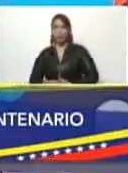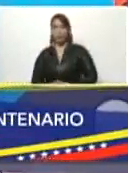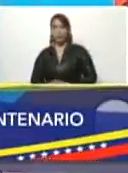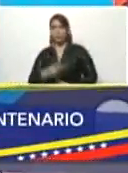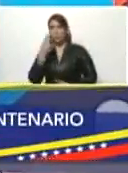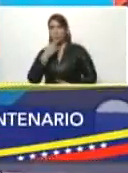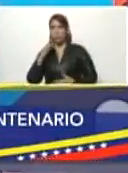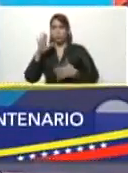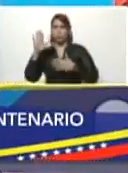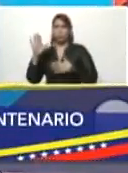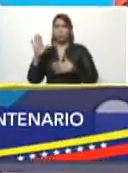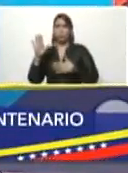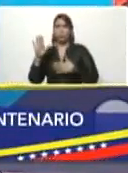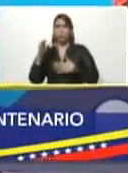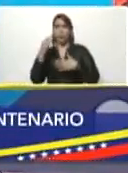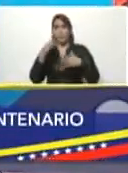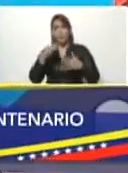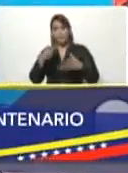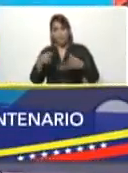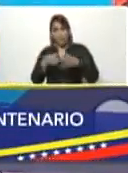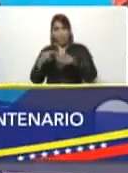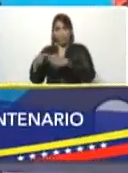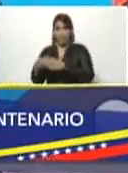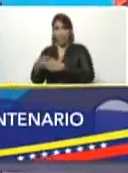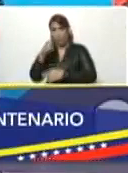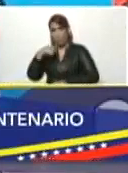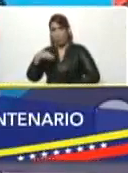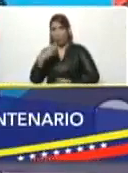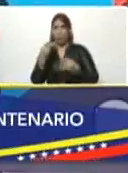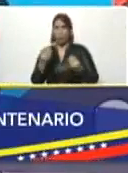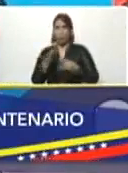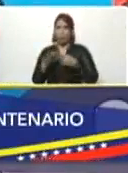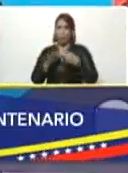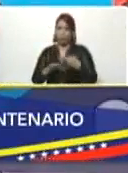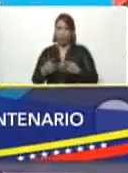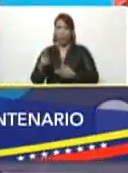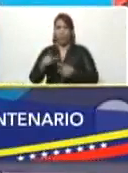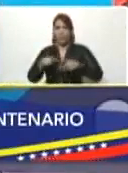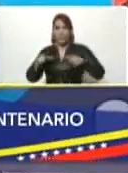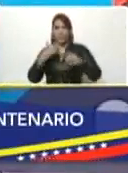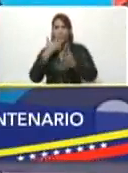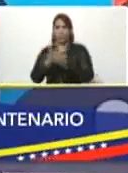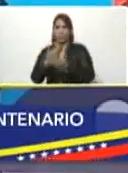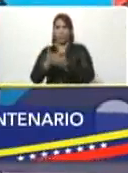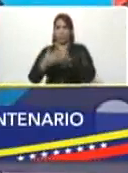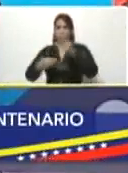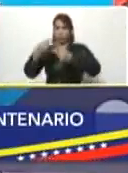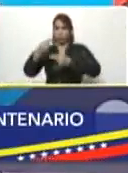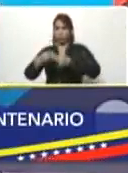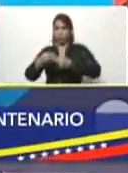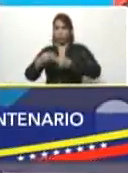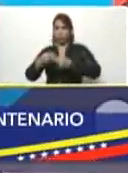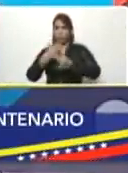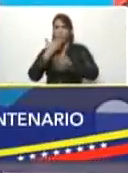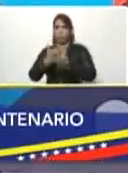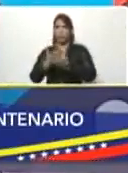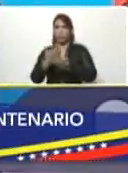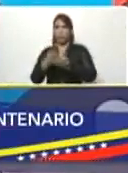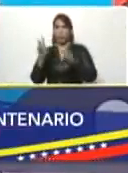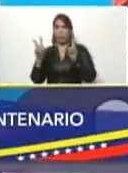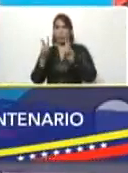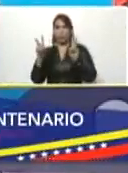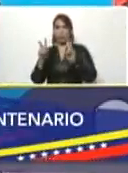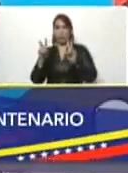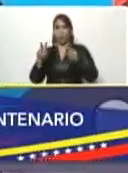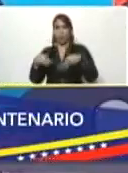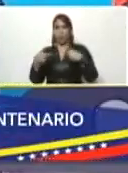con la causa de los pueblos y que pueda funcionar de verdad como un espacio orgánico de propuesta y de construcción de esta propuesta de historia insurgente